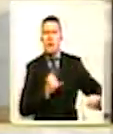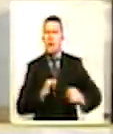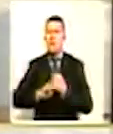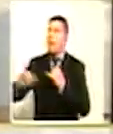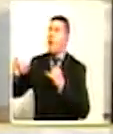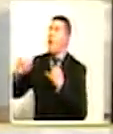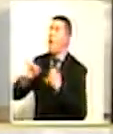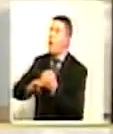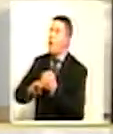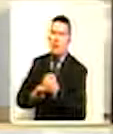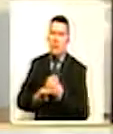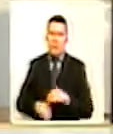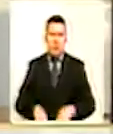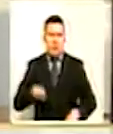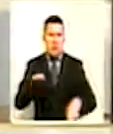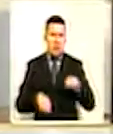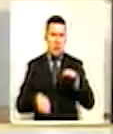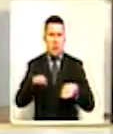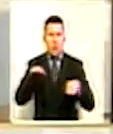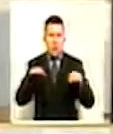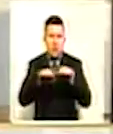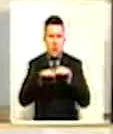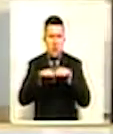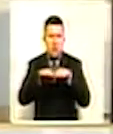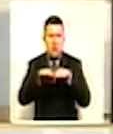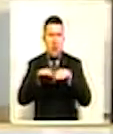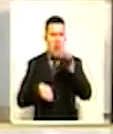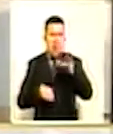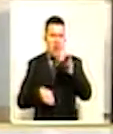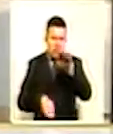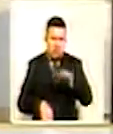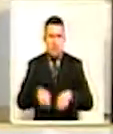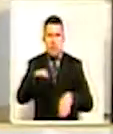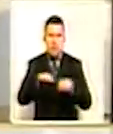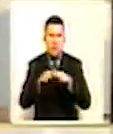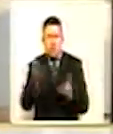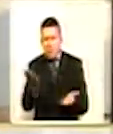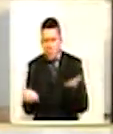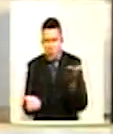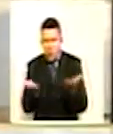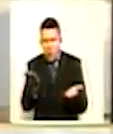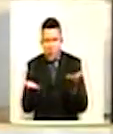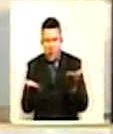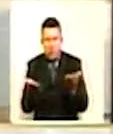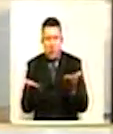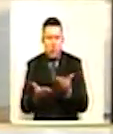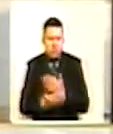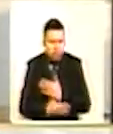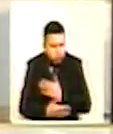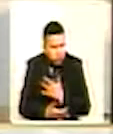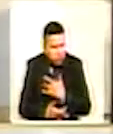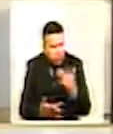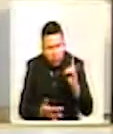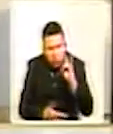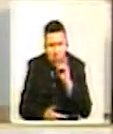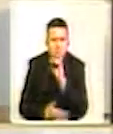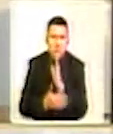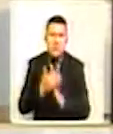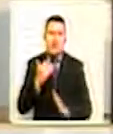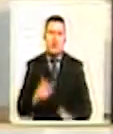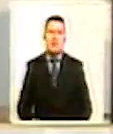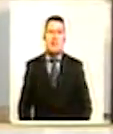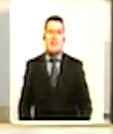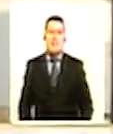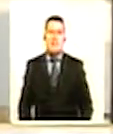independencia, ecuanimidad, imparcialidad, equilibrio, ponderación y